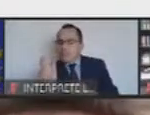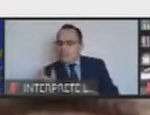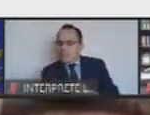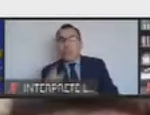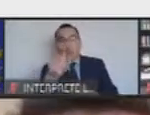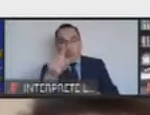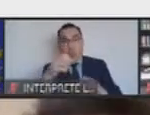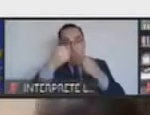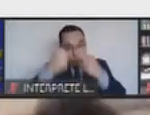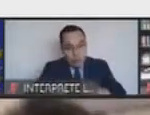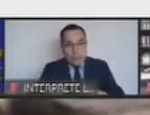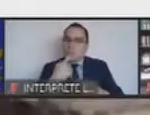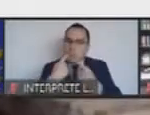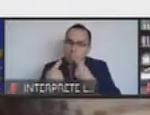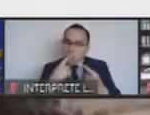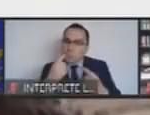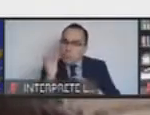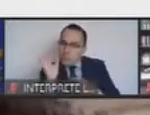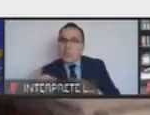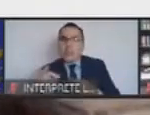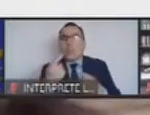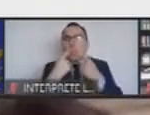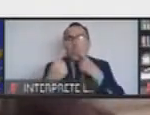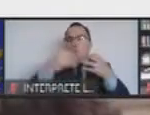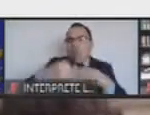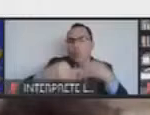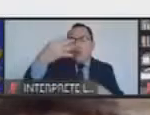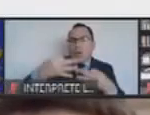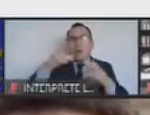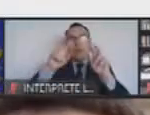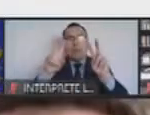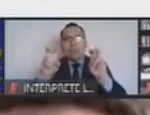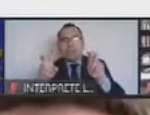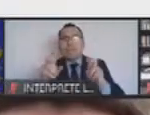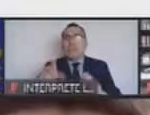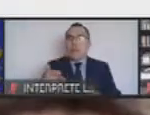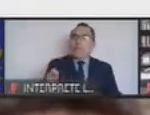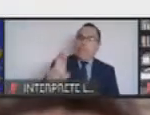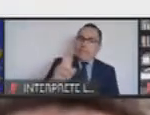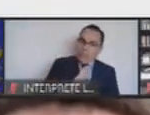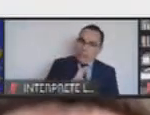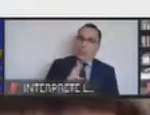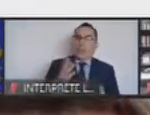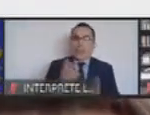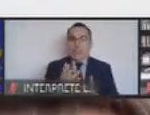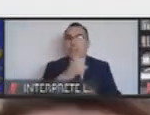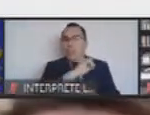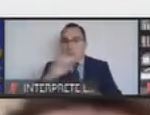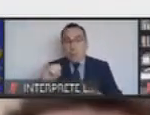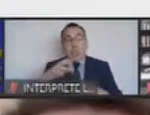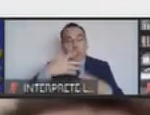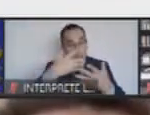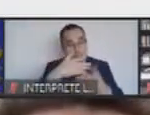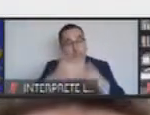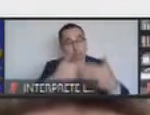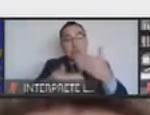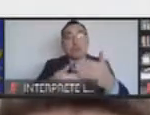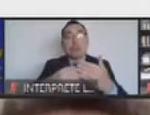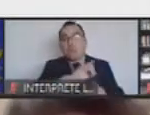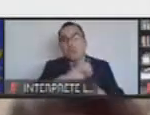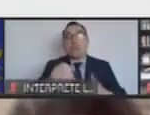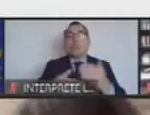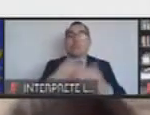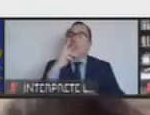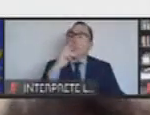el seminario por esta plataforma pueden hacerlo, hacer sus preguntas, serán respondidas dentro de la transmisión. Como lo decía el